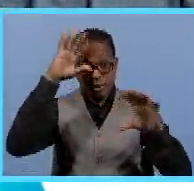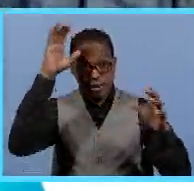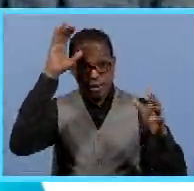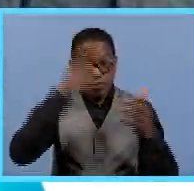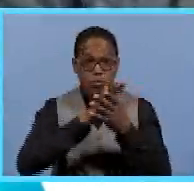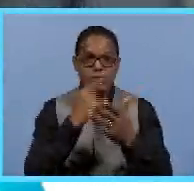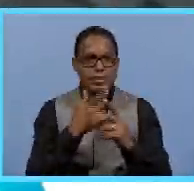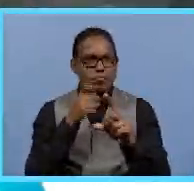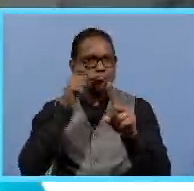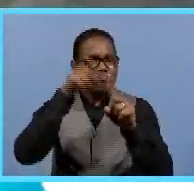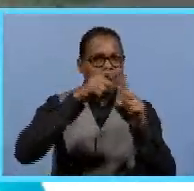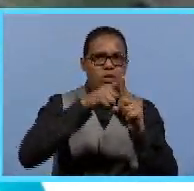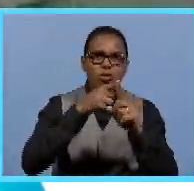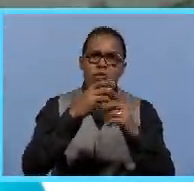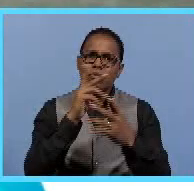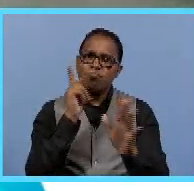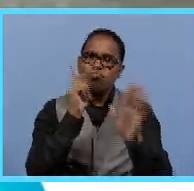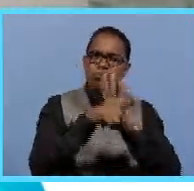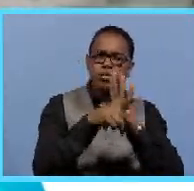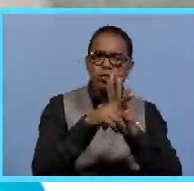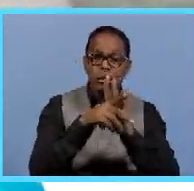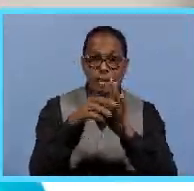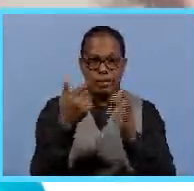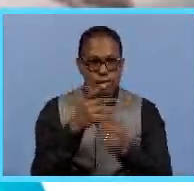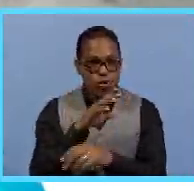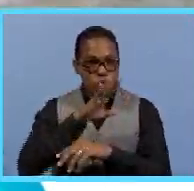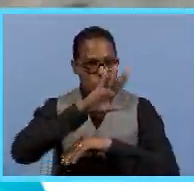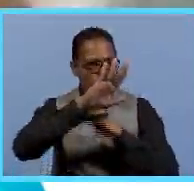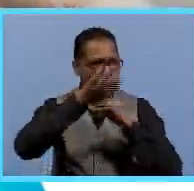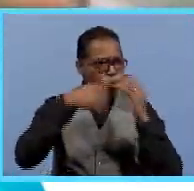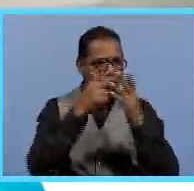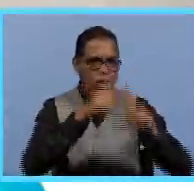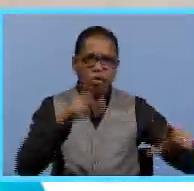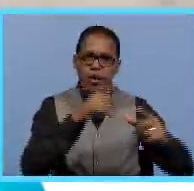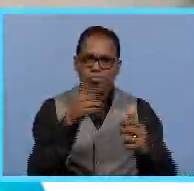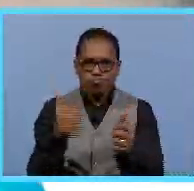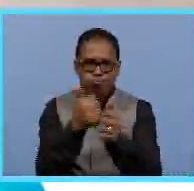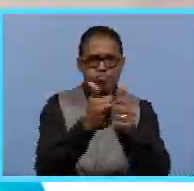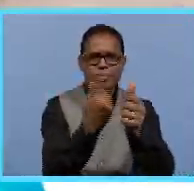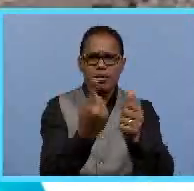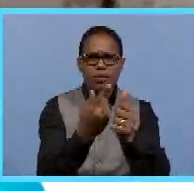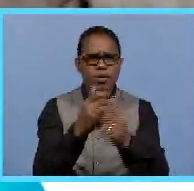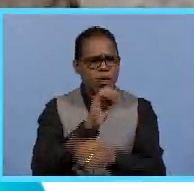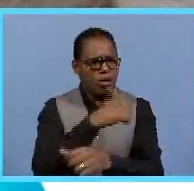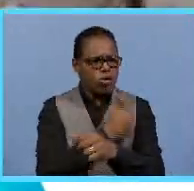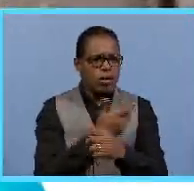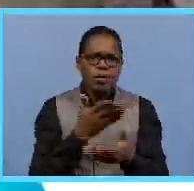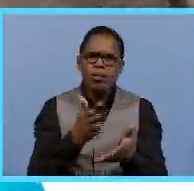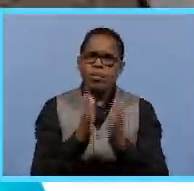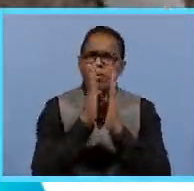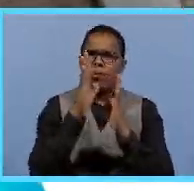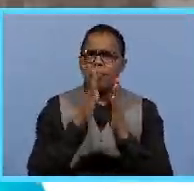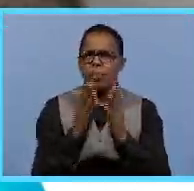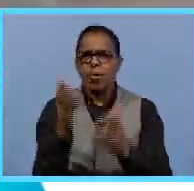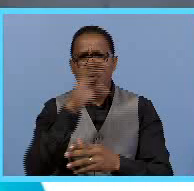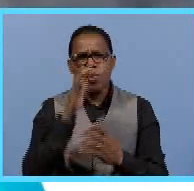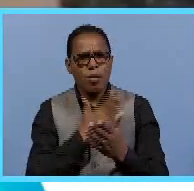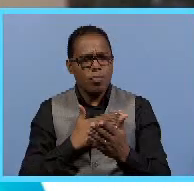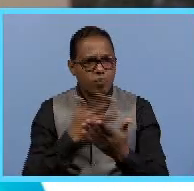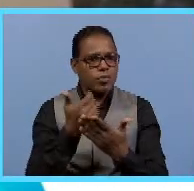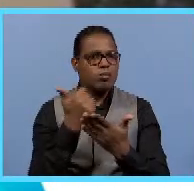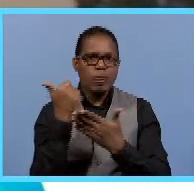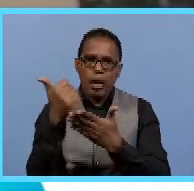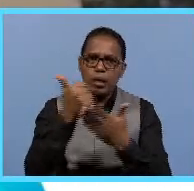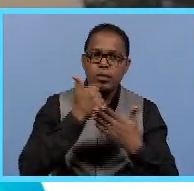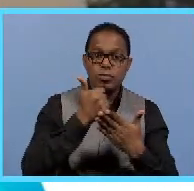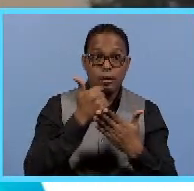muerte. Además la persigue a todos lados, por lo que busca la intervención de las autoridades antes de que ocurra una tragedia y antes de